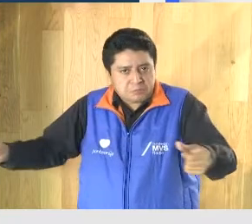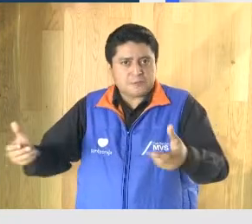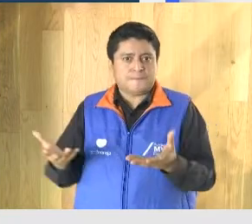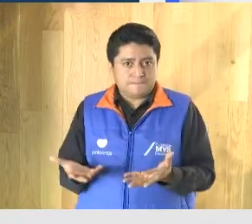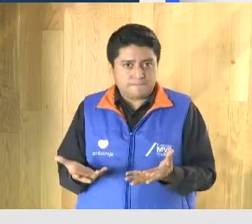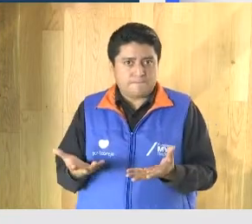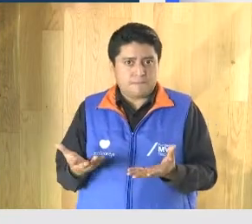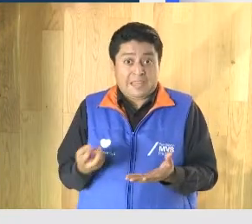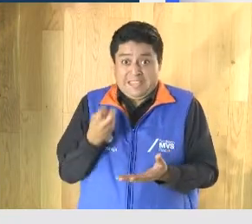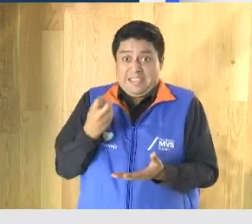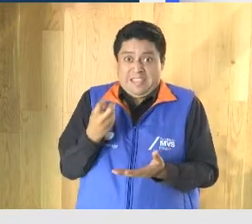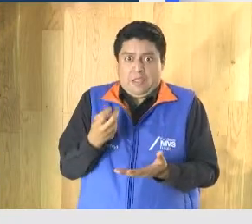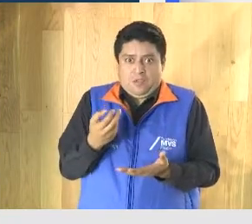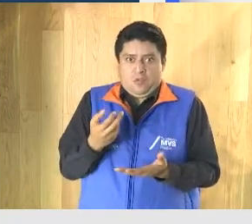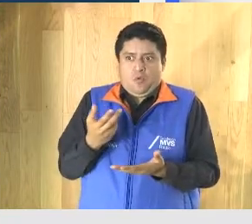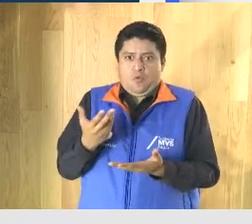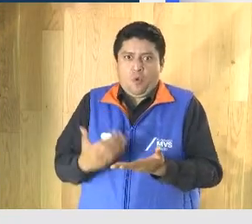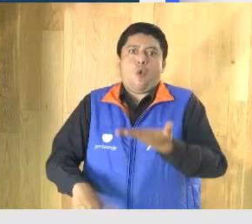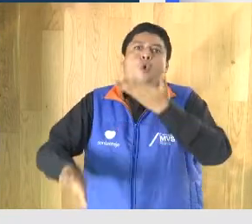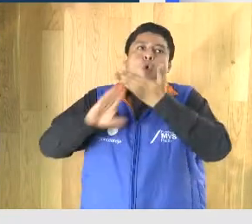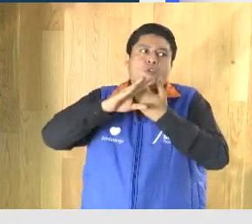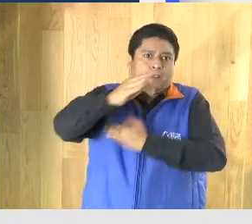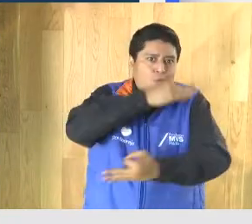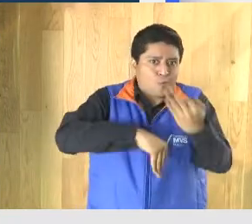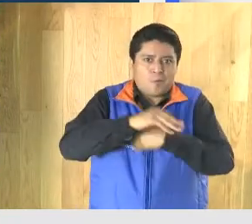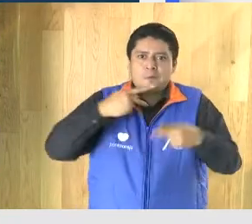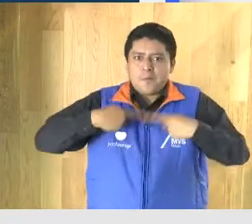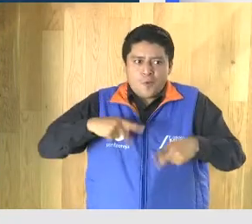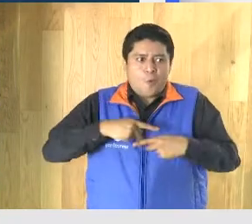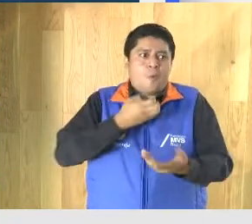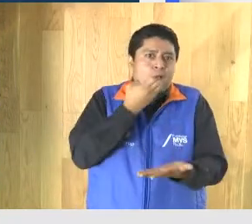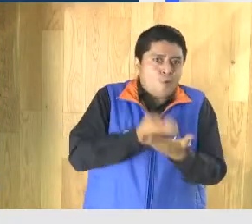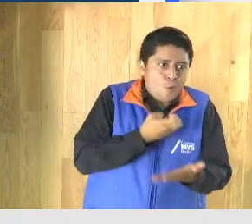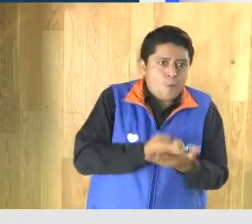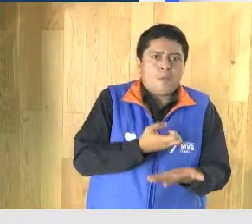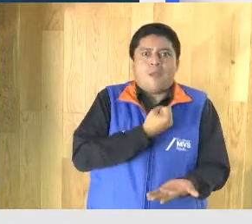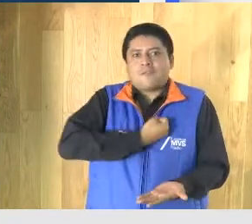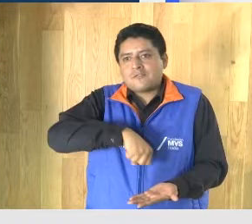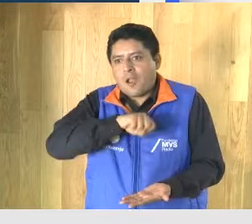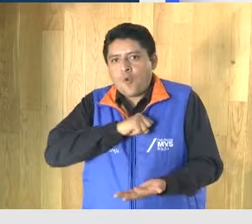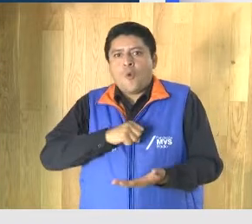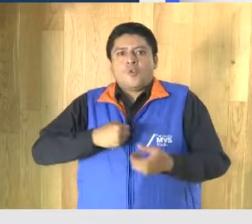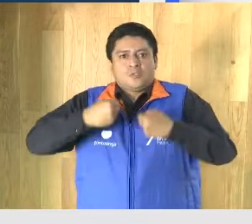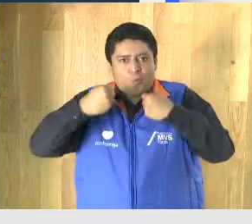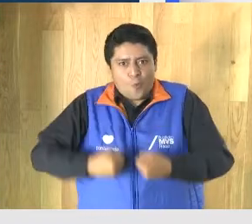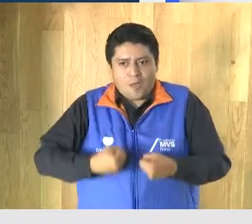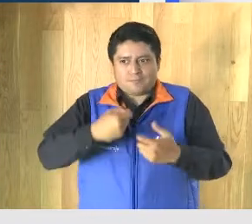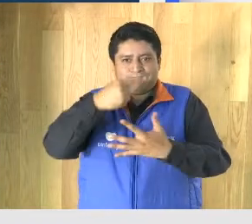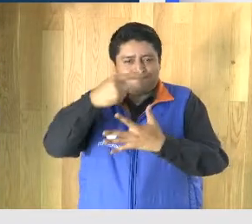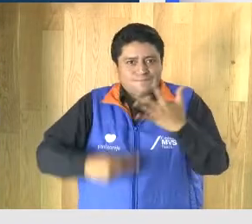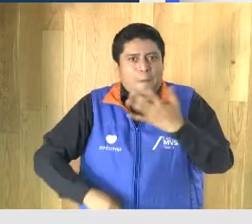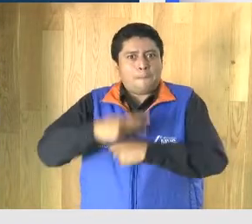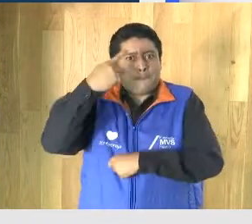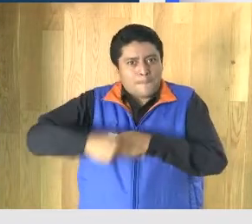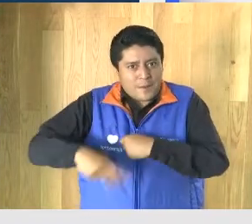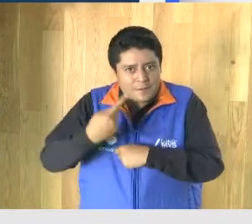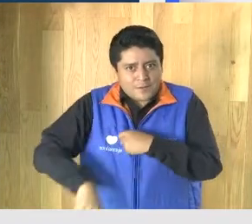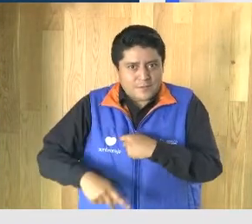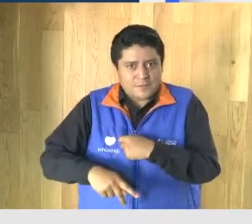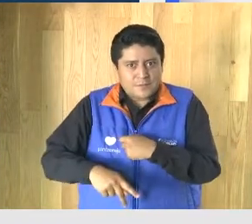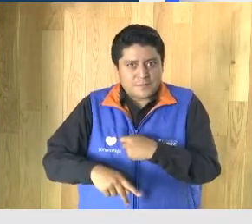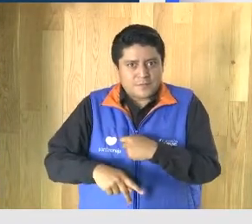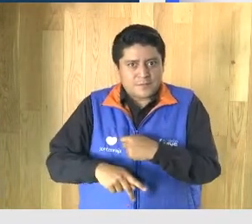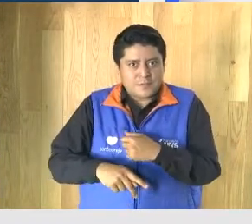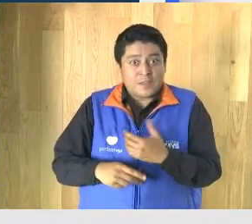claro en los medios de vida, en la economía, en la salud, en la seguridad. Y fijaros que estamos atentando con el proveedor